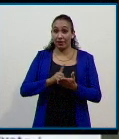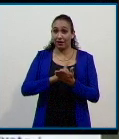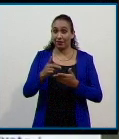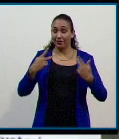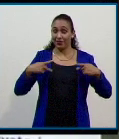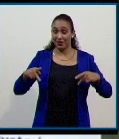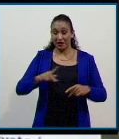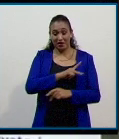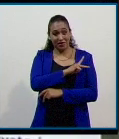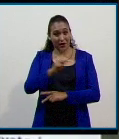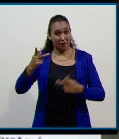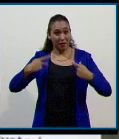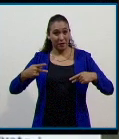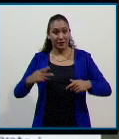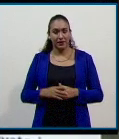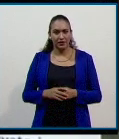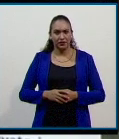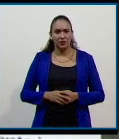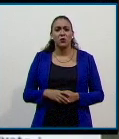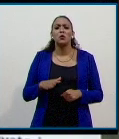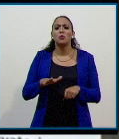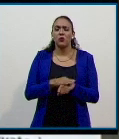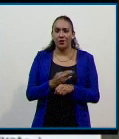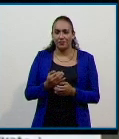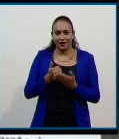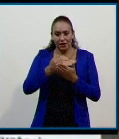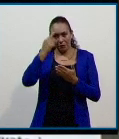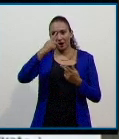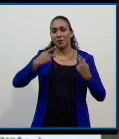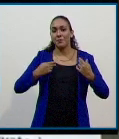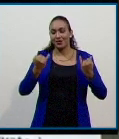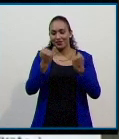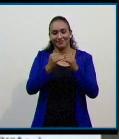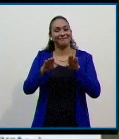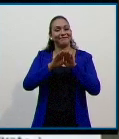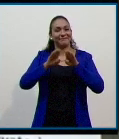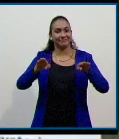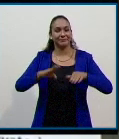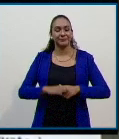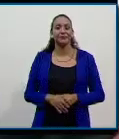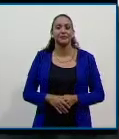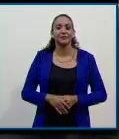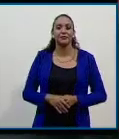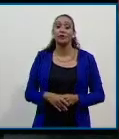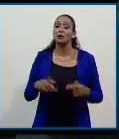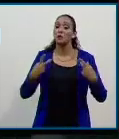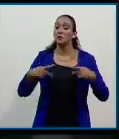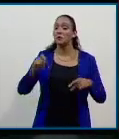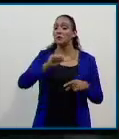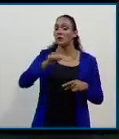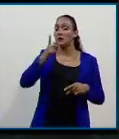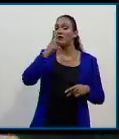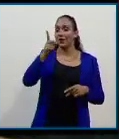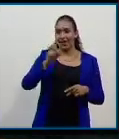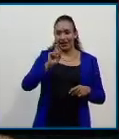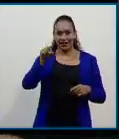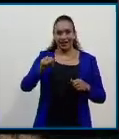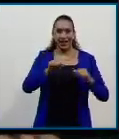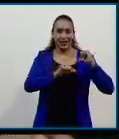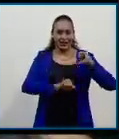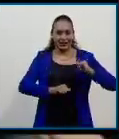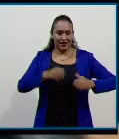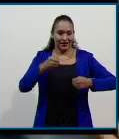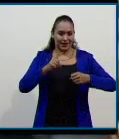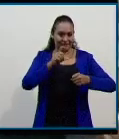todas y todos, así como una garantía de igualdad para las personas. En ello coincidieron especialistas e integrantes del Poder